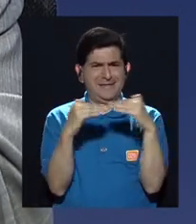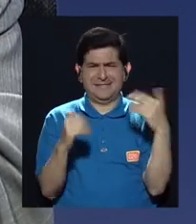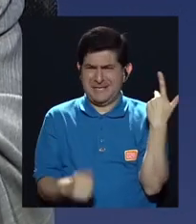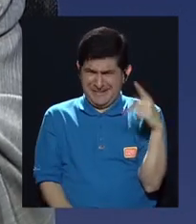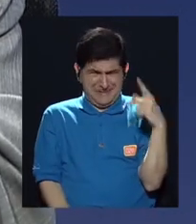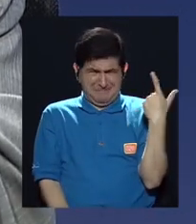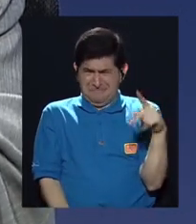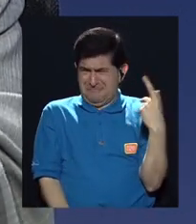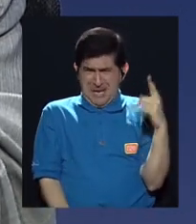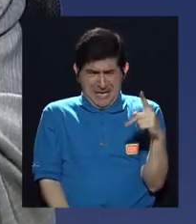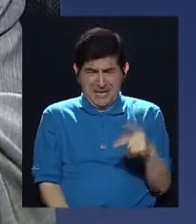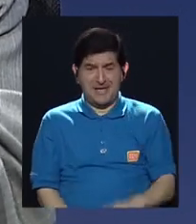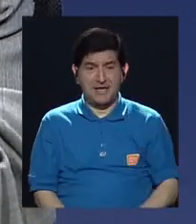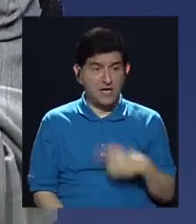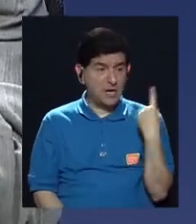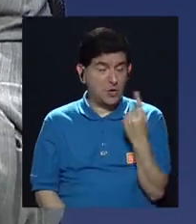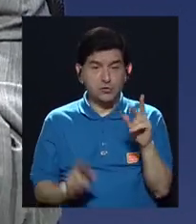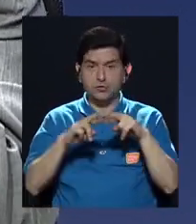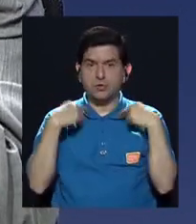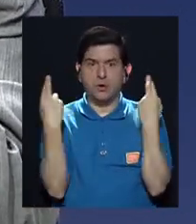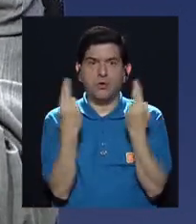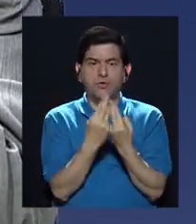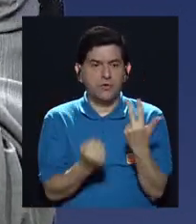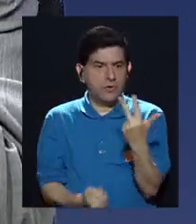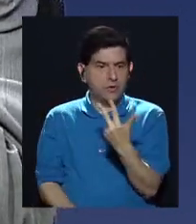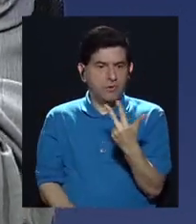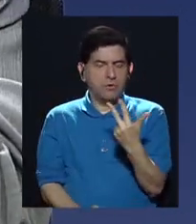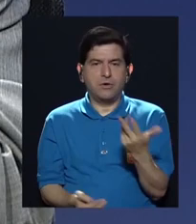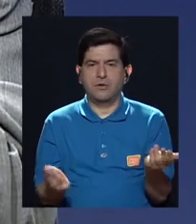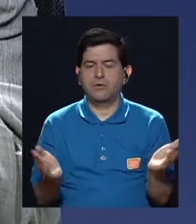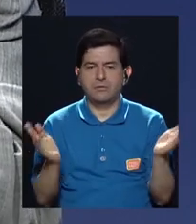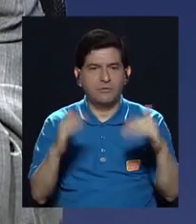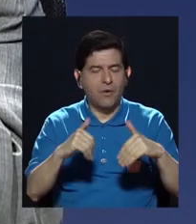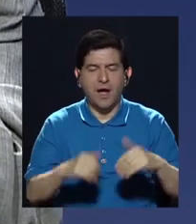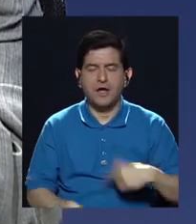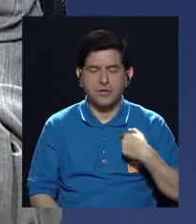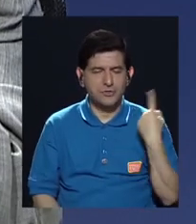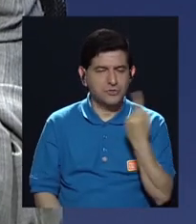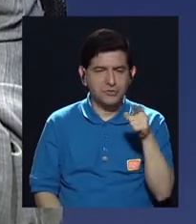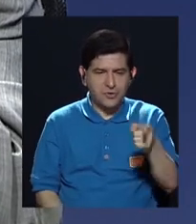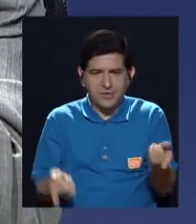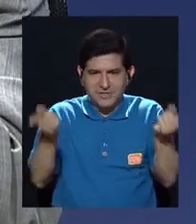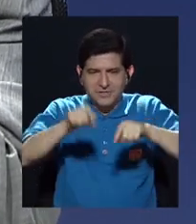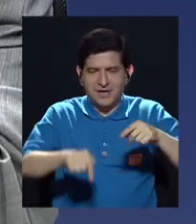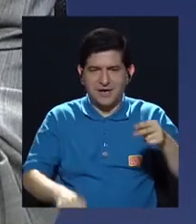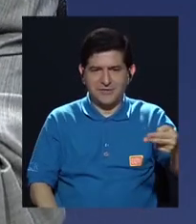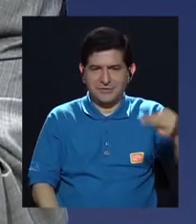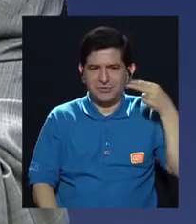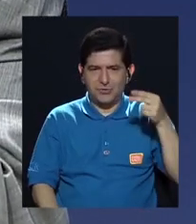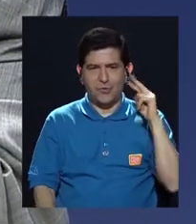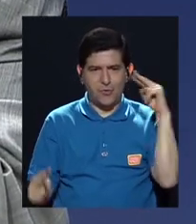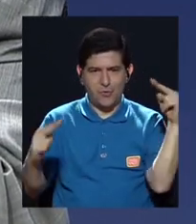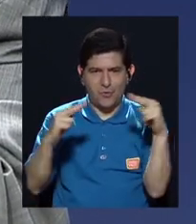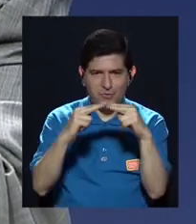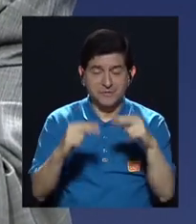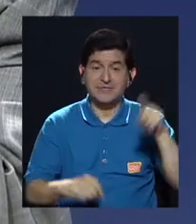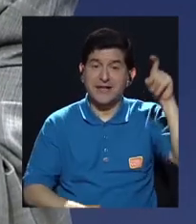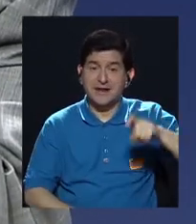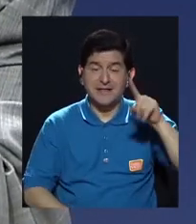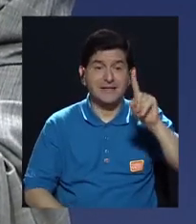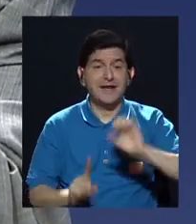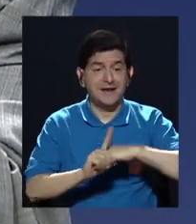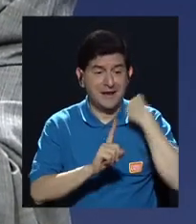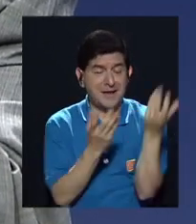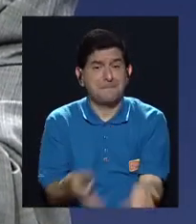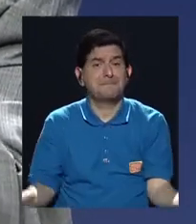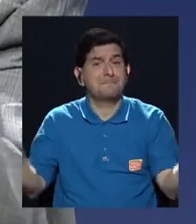de riesgo de estar solos reunidos, este es el único caso que conozco en la historia. Porque también era necesario que se diera